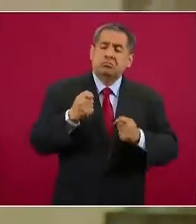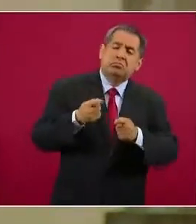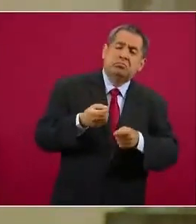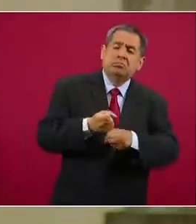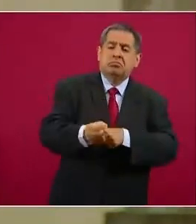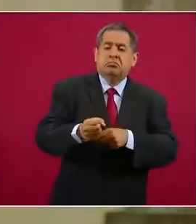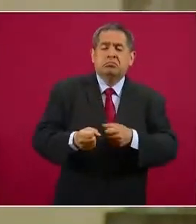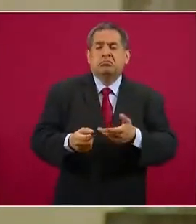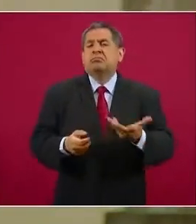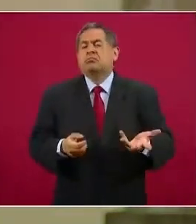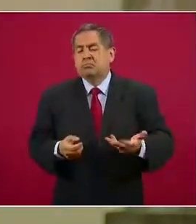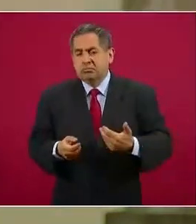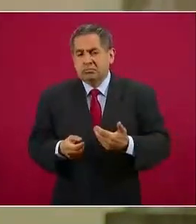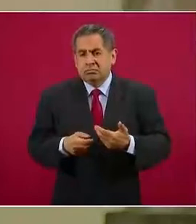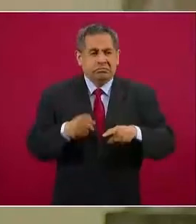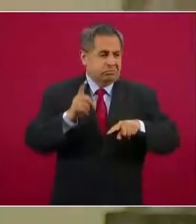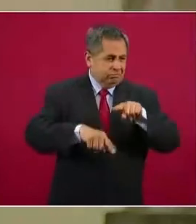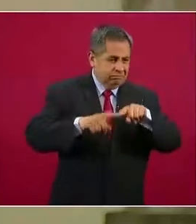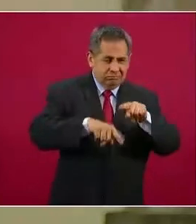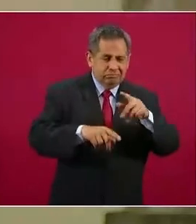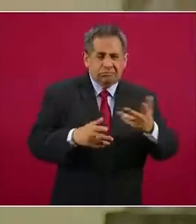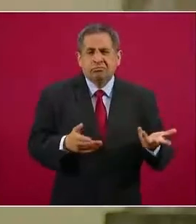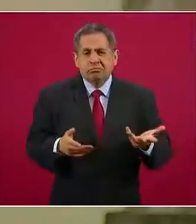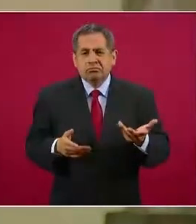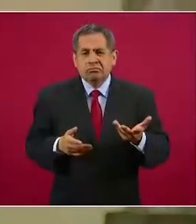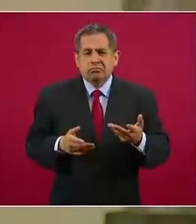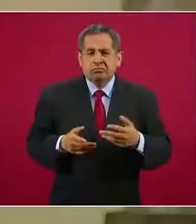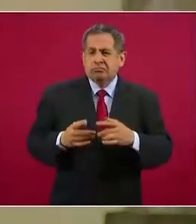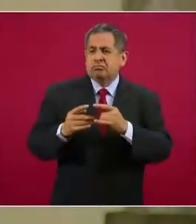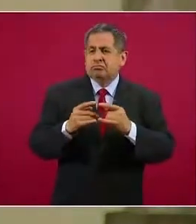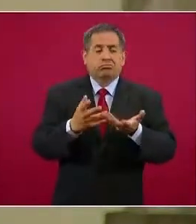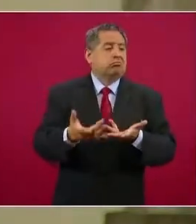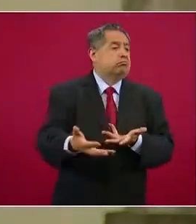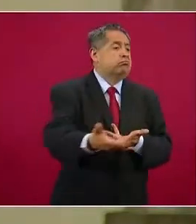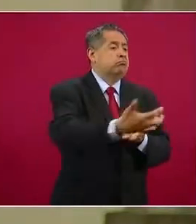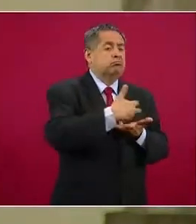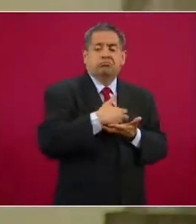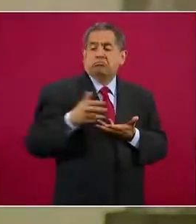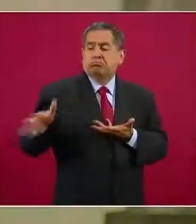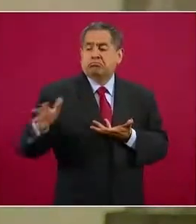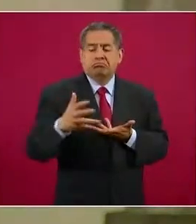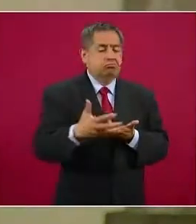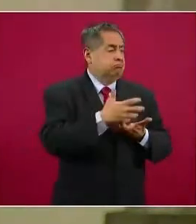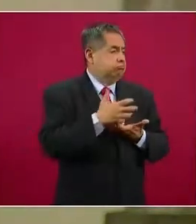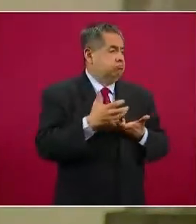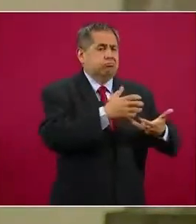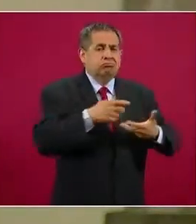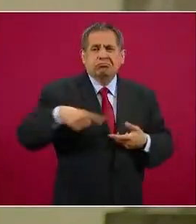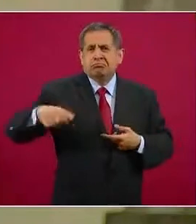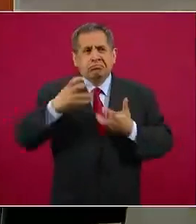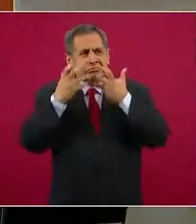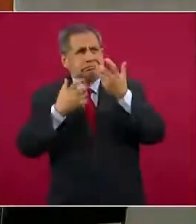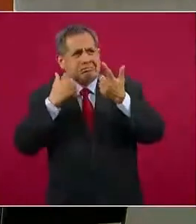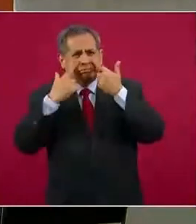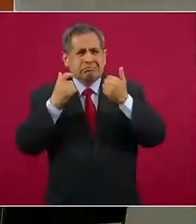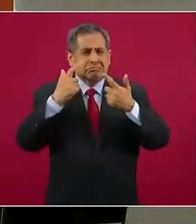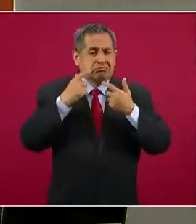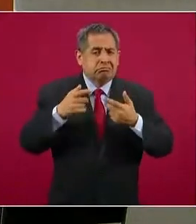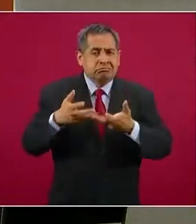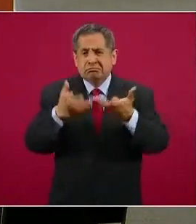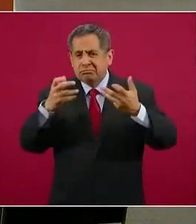siembra, de esa limpieza y de ese ya levantamiento de siembra. Hubo llantos, desesperación, gente corriendo en las